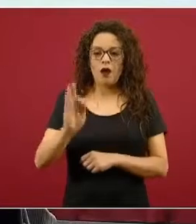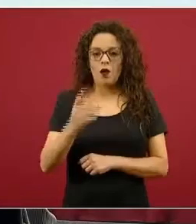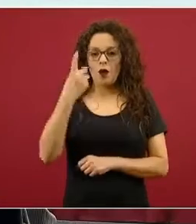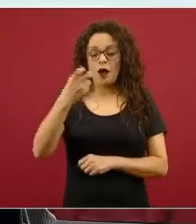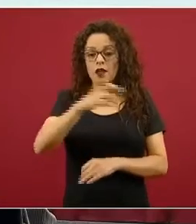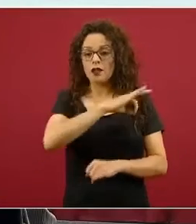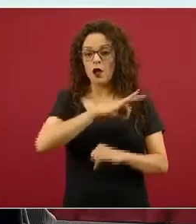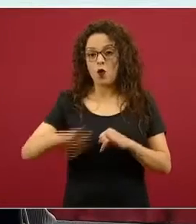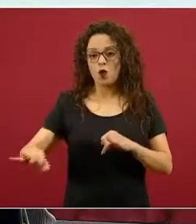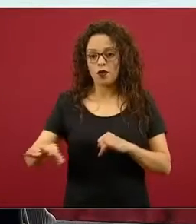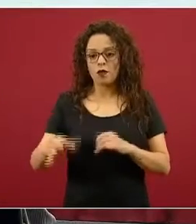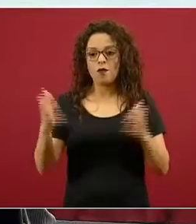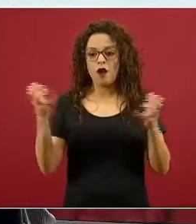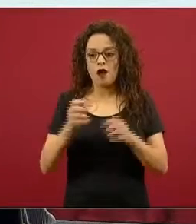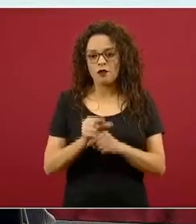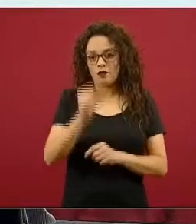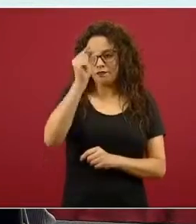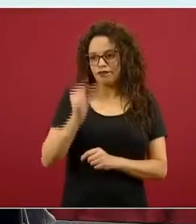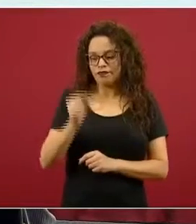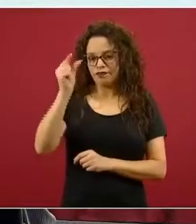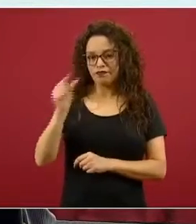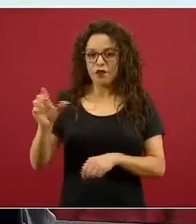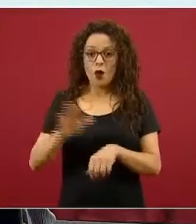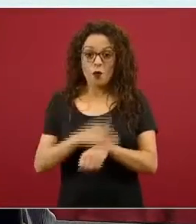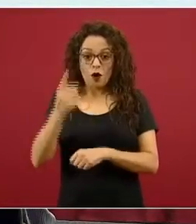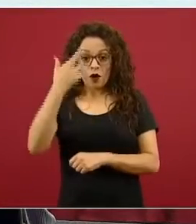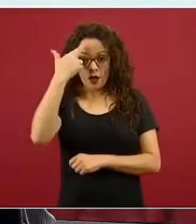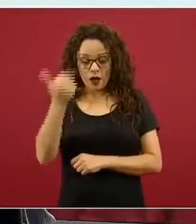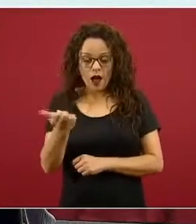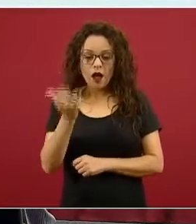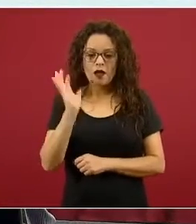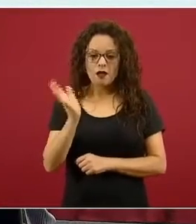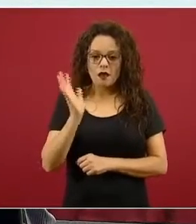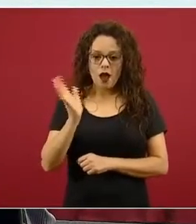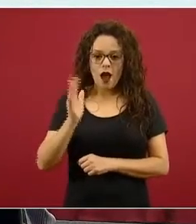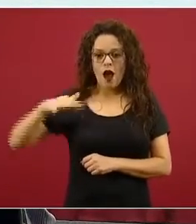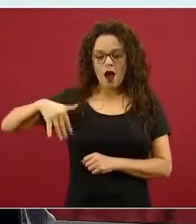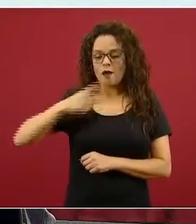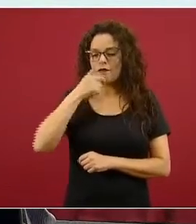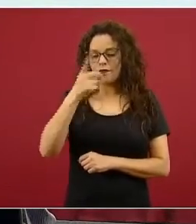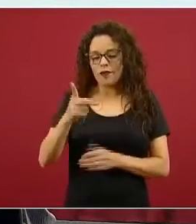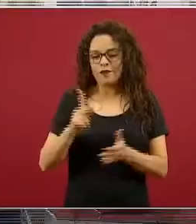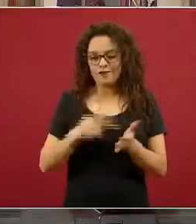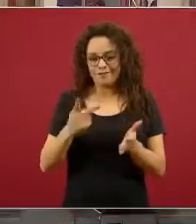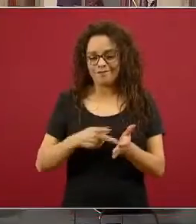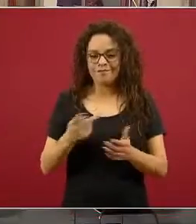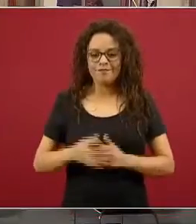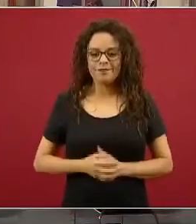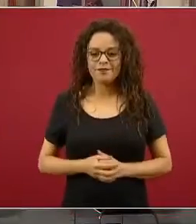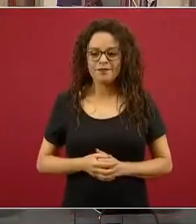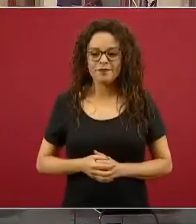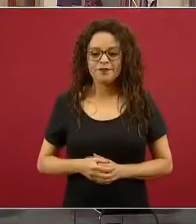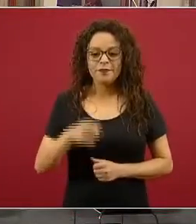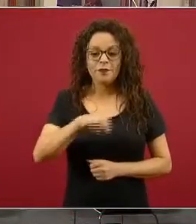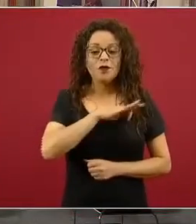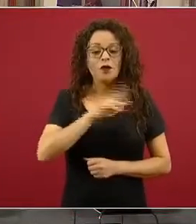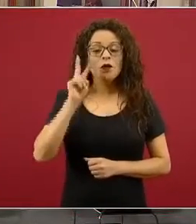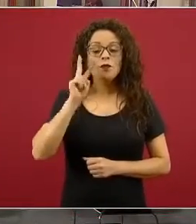que se grafica en esto por las razones que ya hemos advertido. Y como podemos ver,